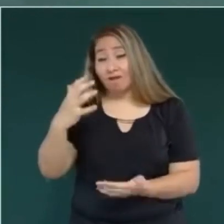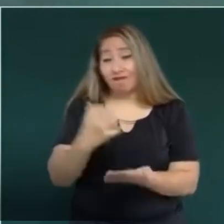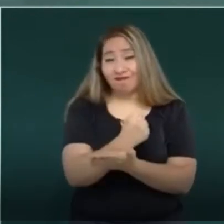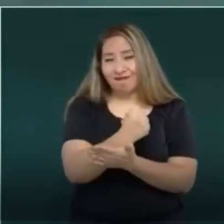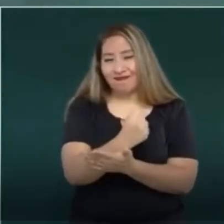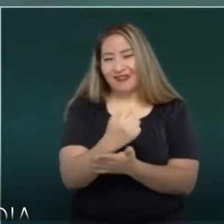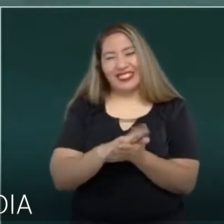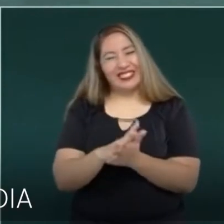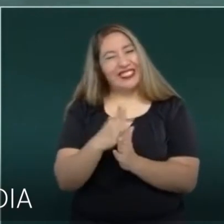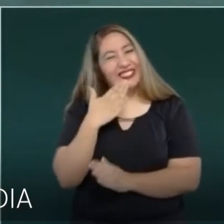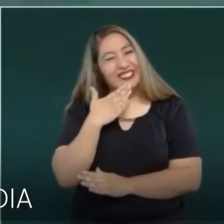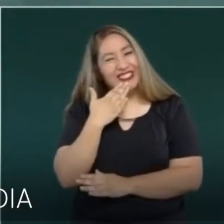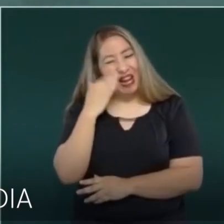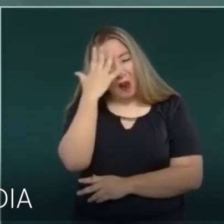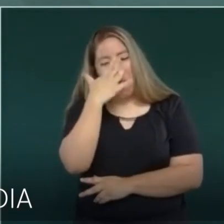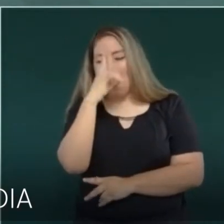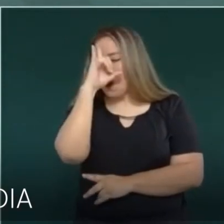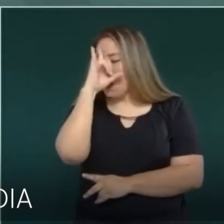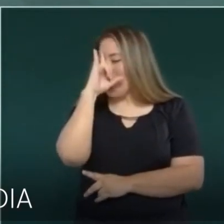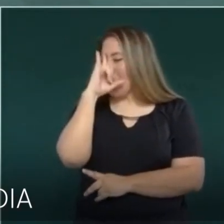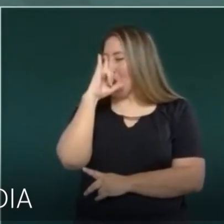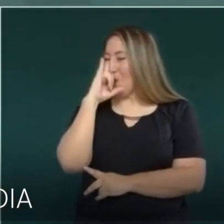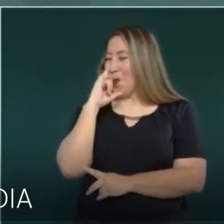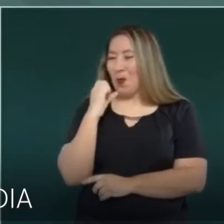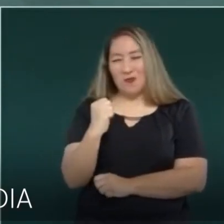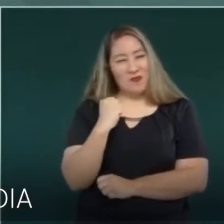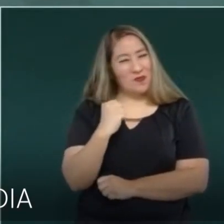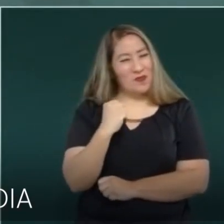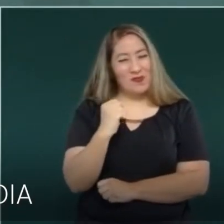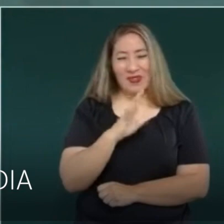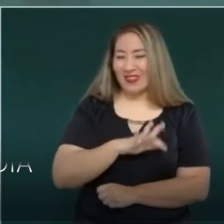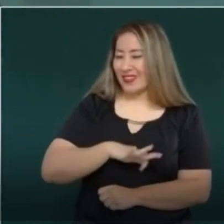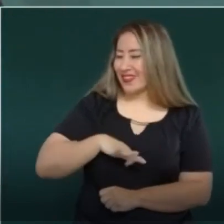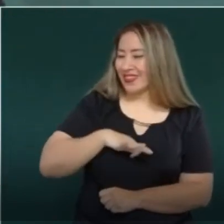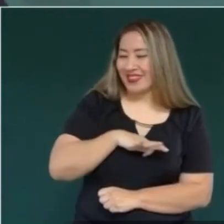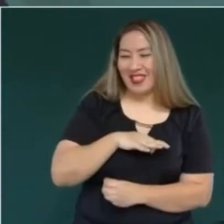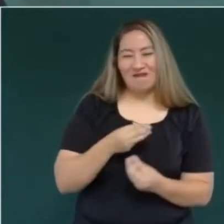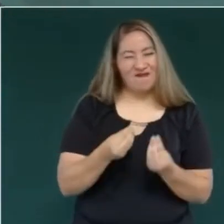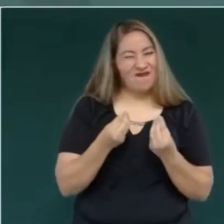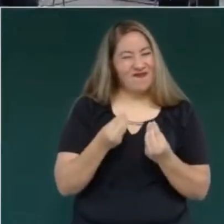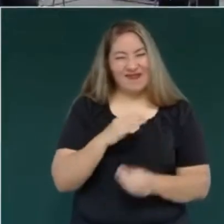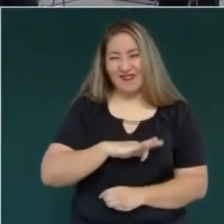triunfó, es la más guapa y nos da mucho gusto.